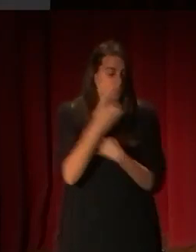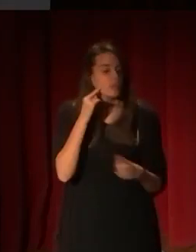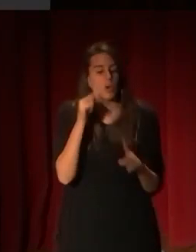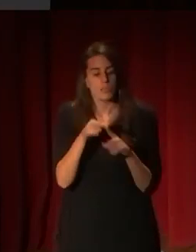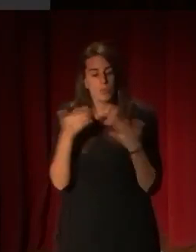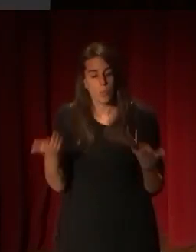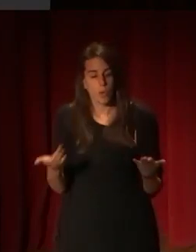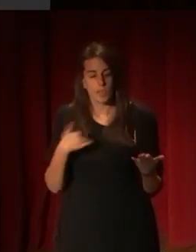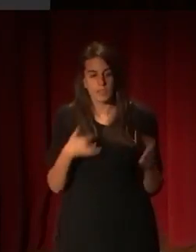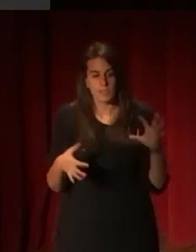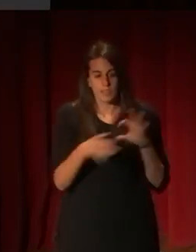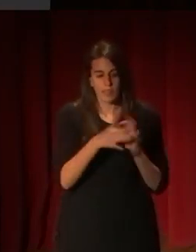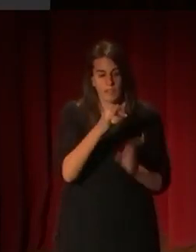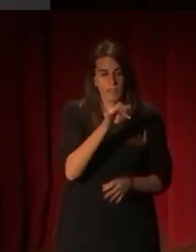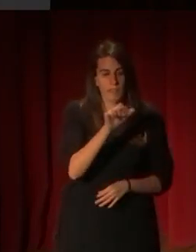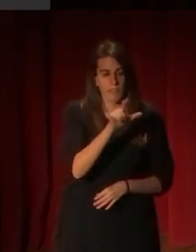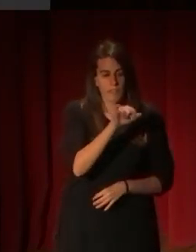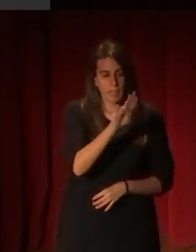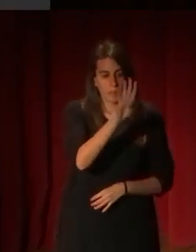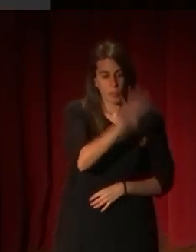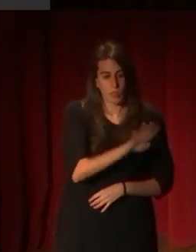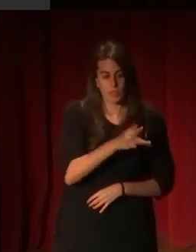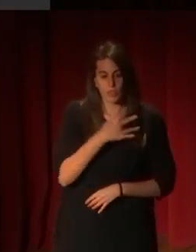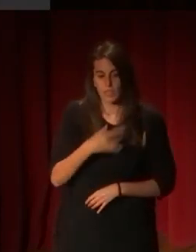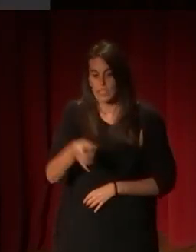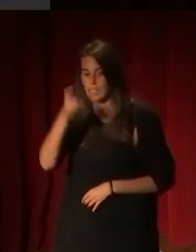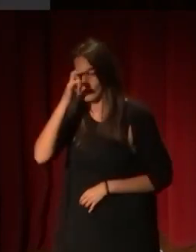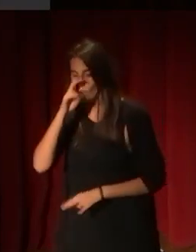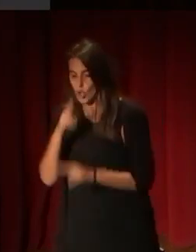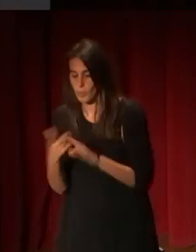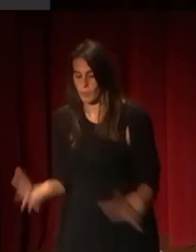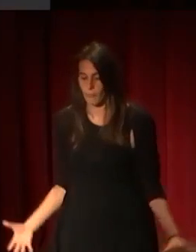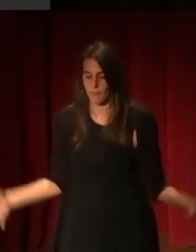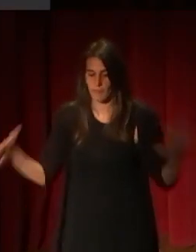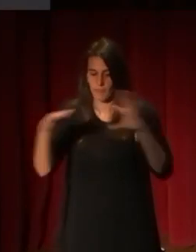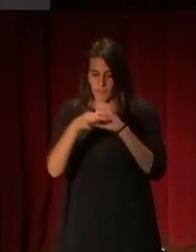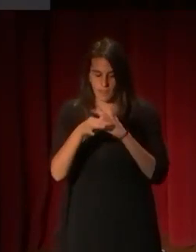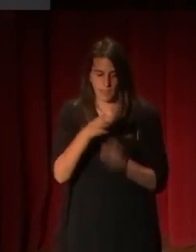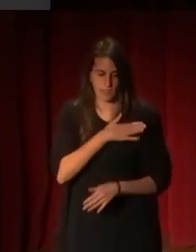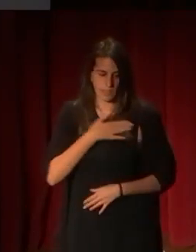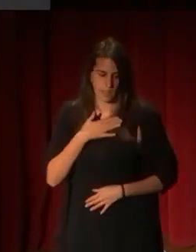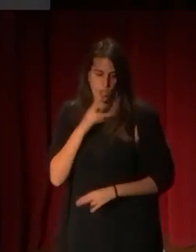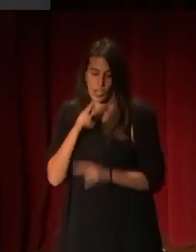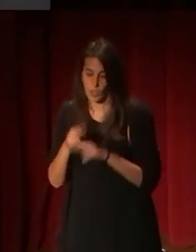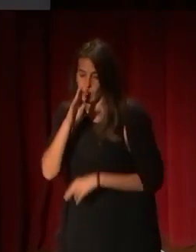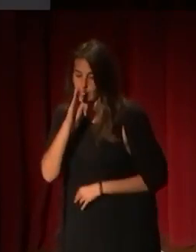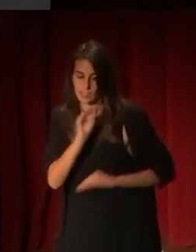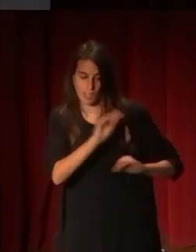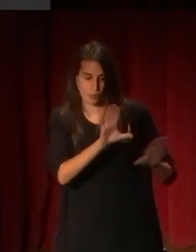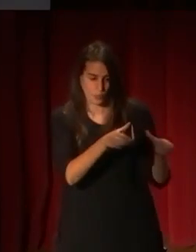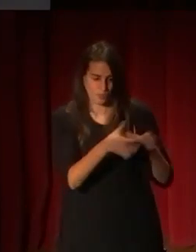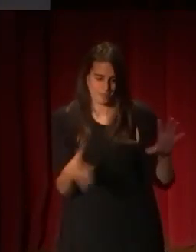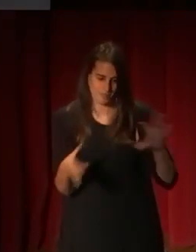de vincular la grandeza de felipe cuarto con el recuerdo de los emperadores romanos y de la roma clásica o este otro